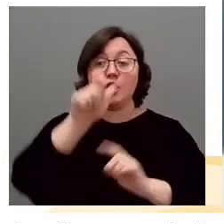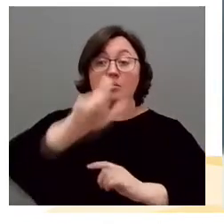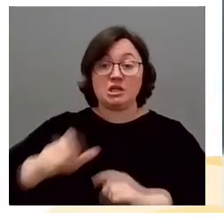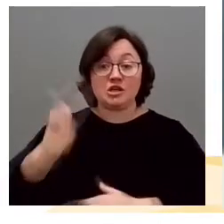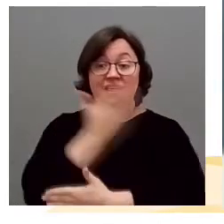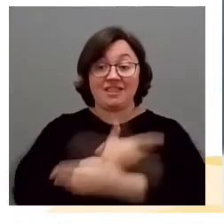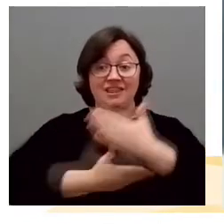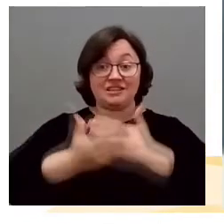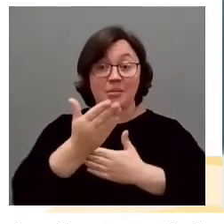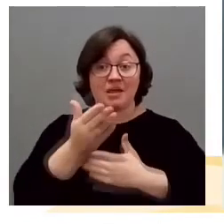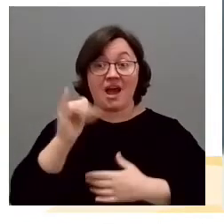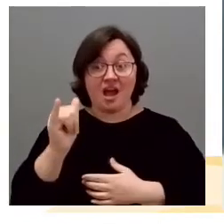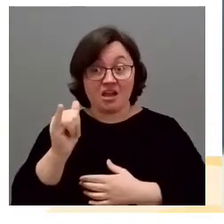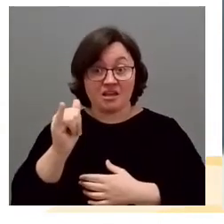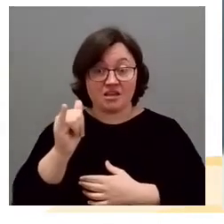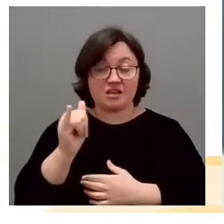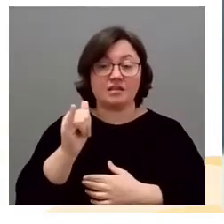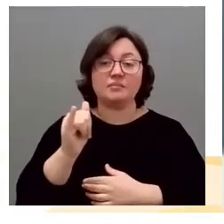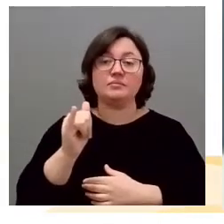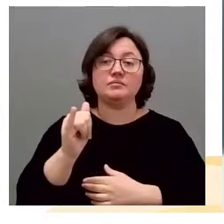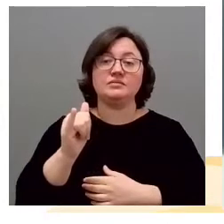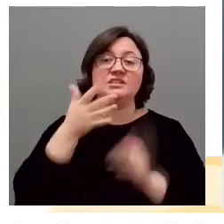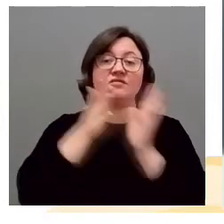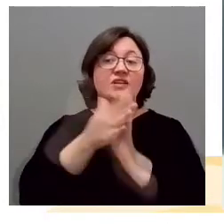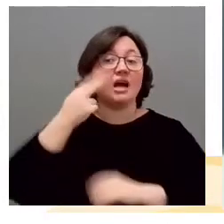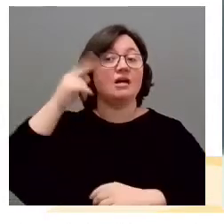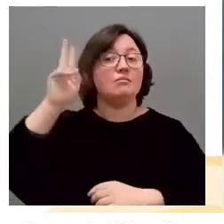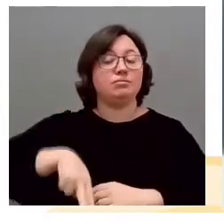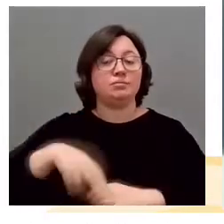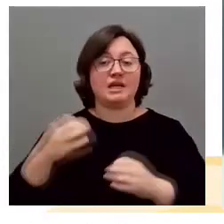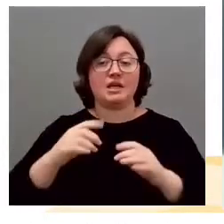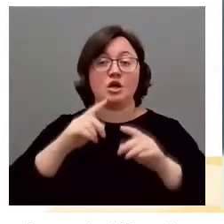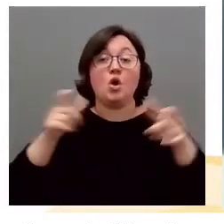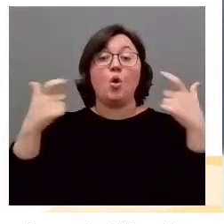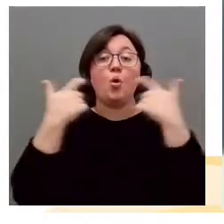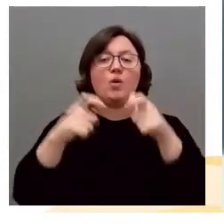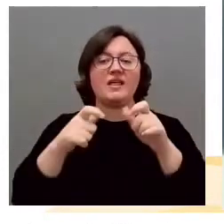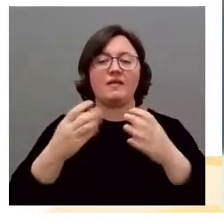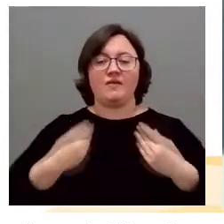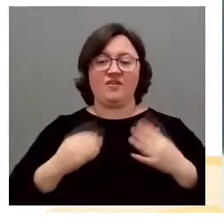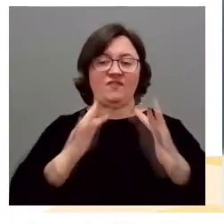discapacidad como unidad de convivencia especial.